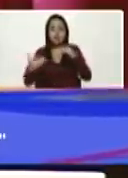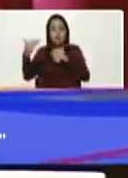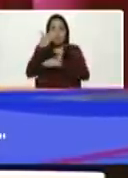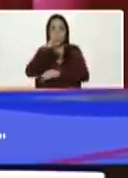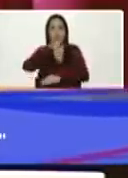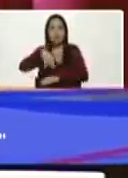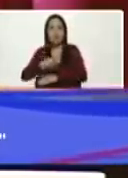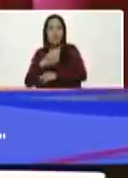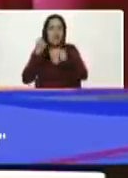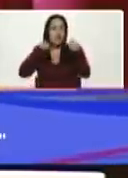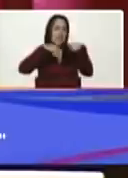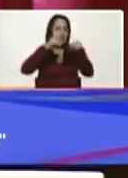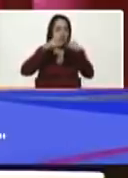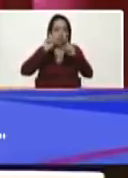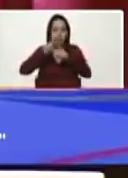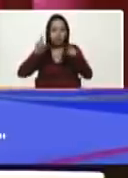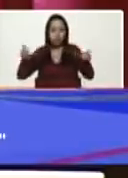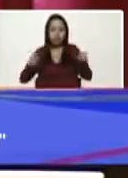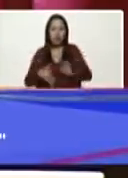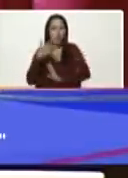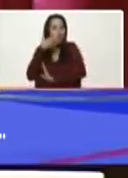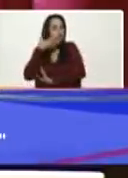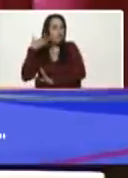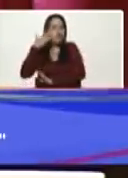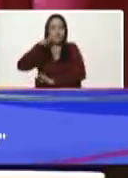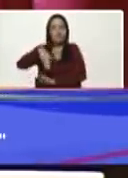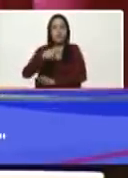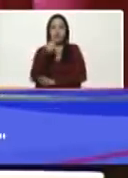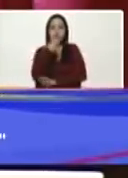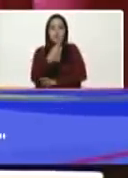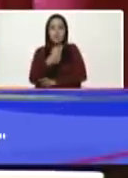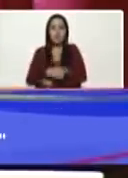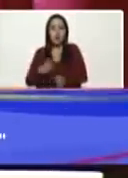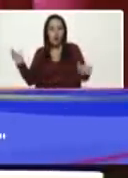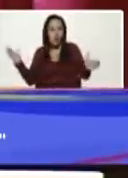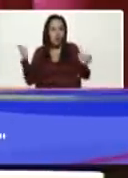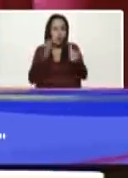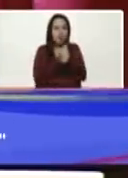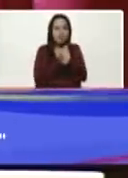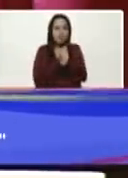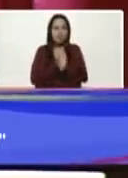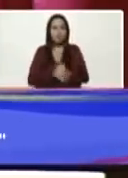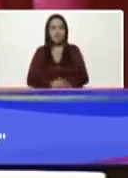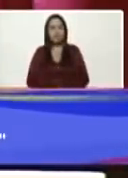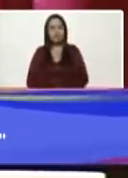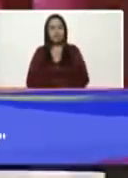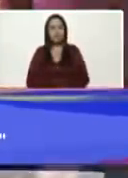en terapia ocupacional. Con orgullo podemos decir, ¡lo logramos!